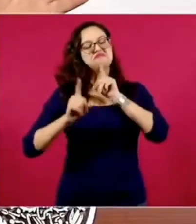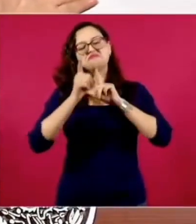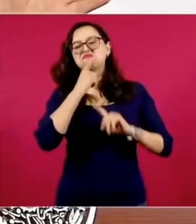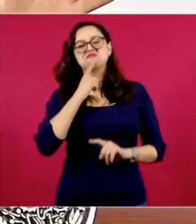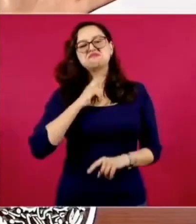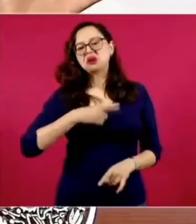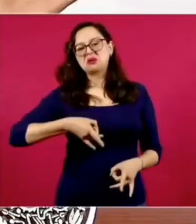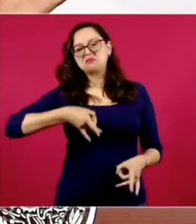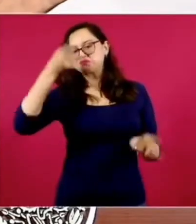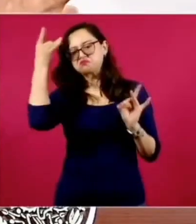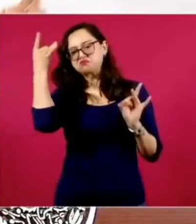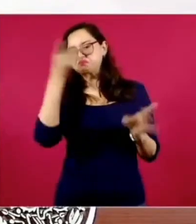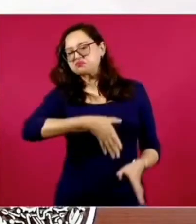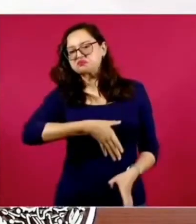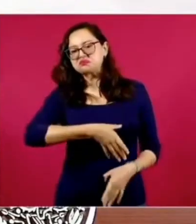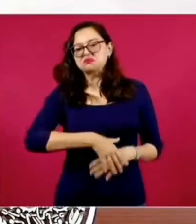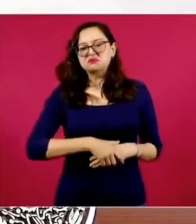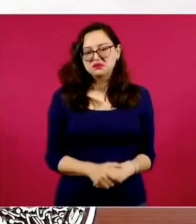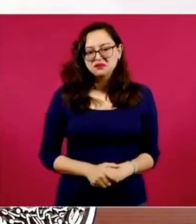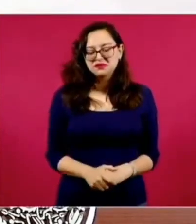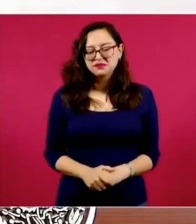medios de información,